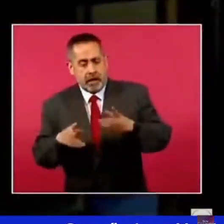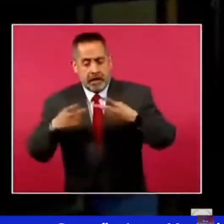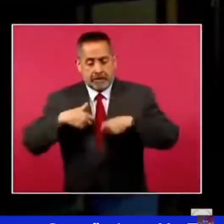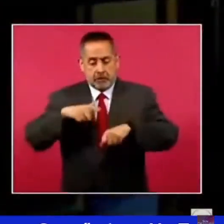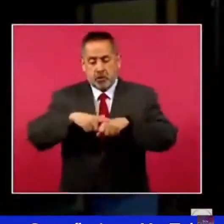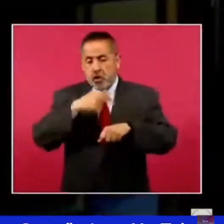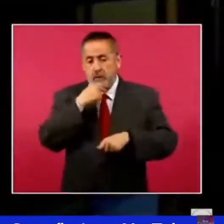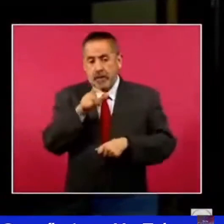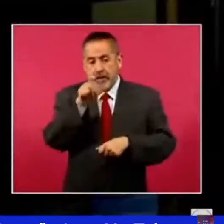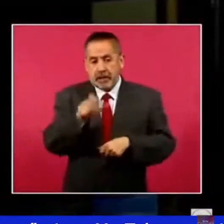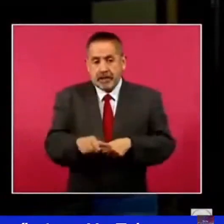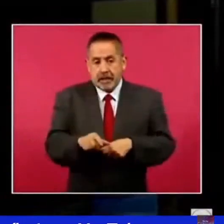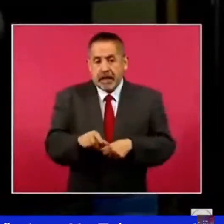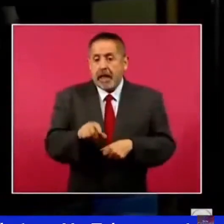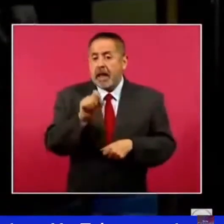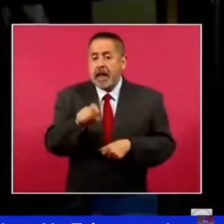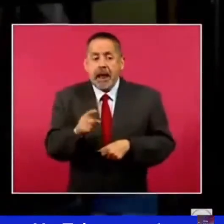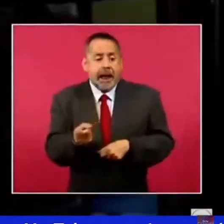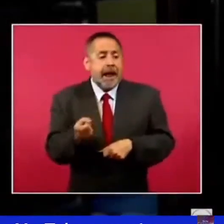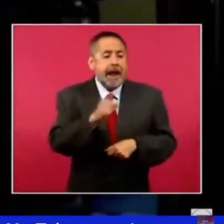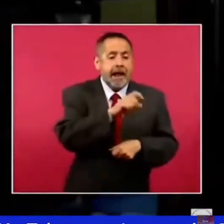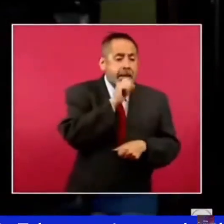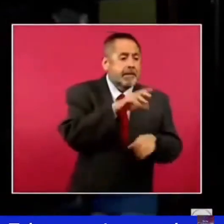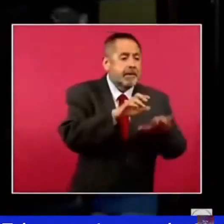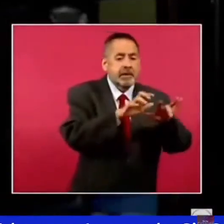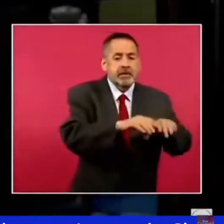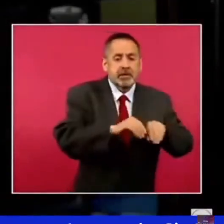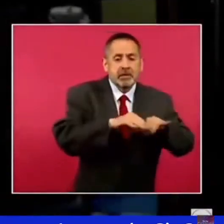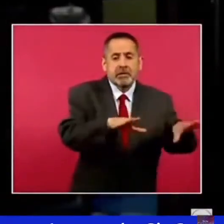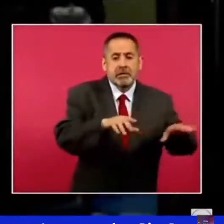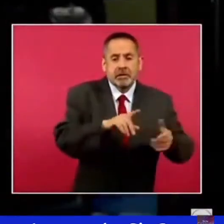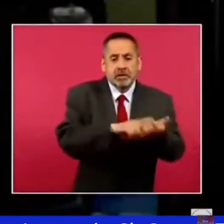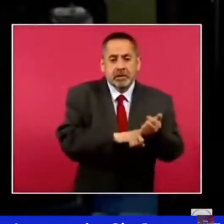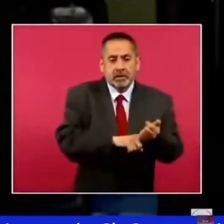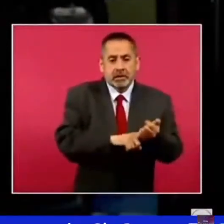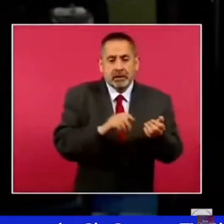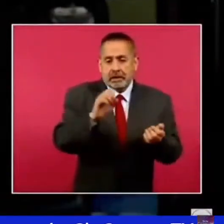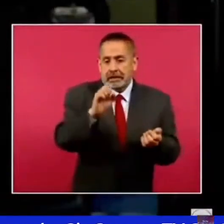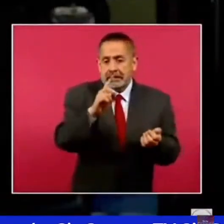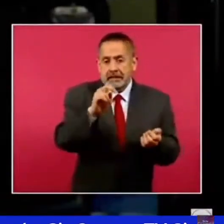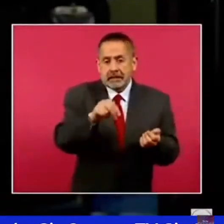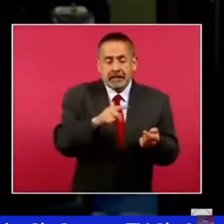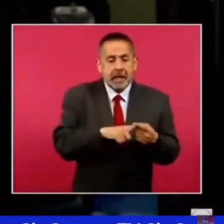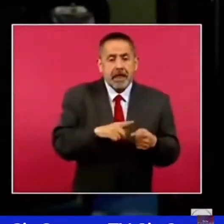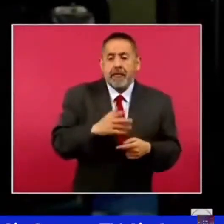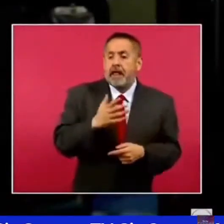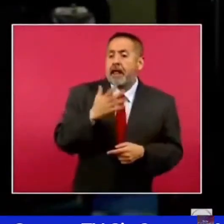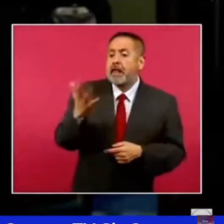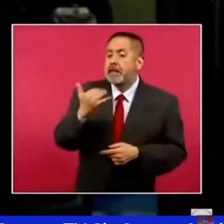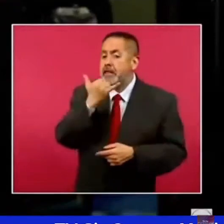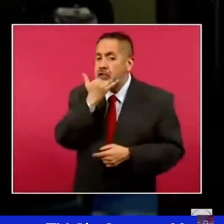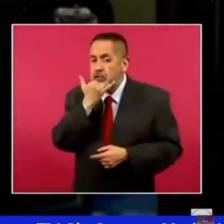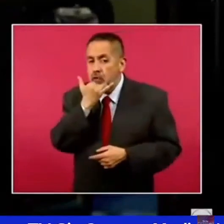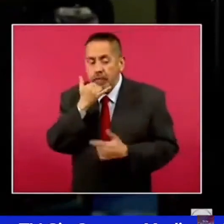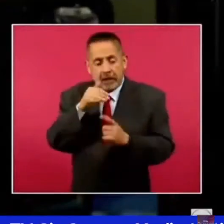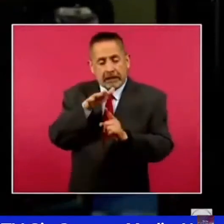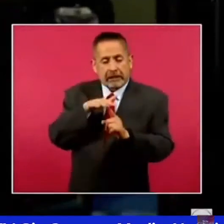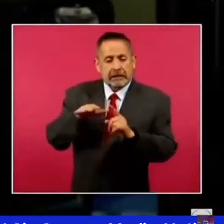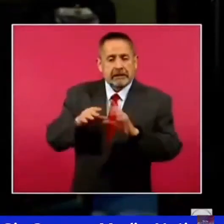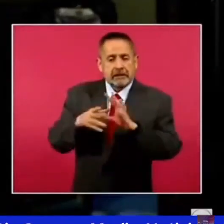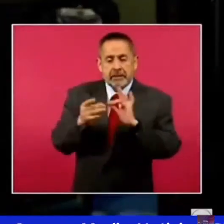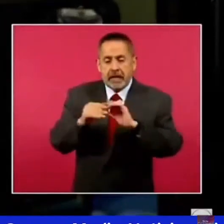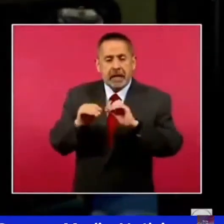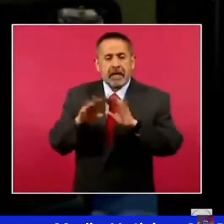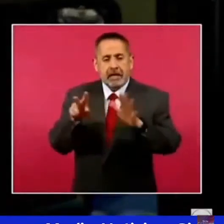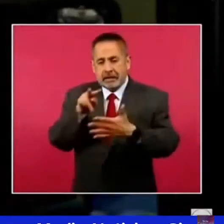del reportero, pero es el mismo que hizo la nota que, con la información que dio la Sedena. La disculpa se ofrece en torno a la mala interpretación que se hizo